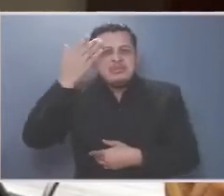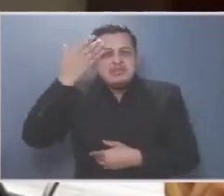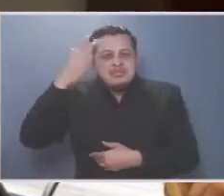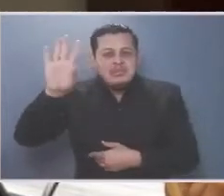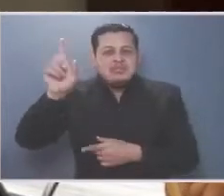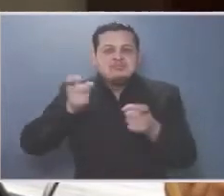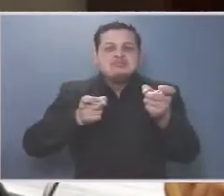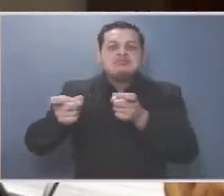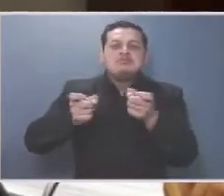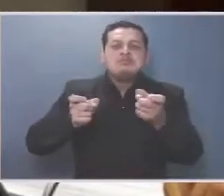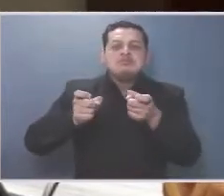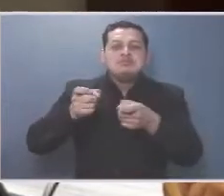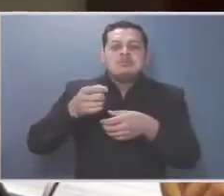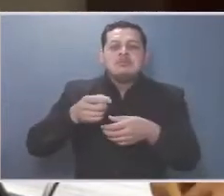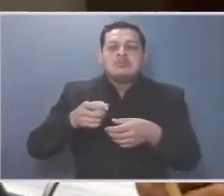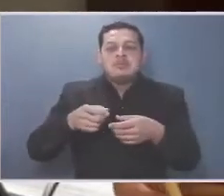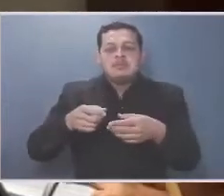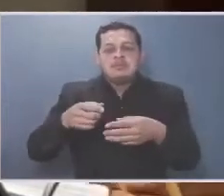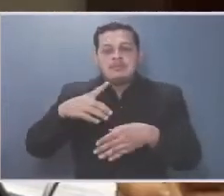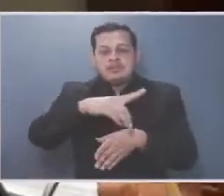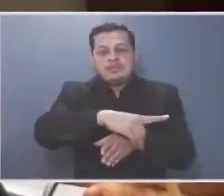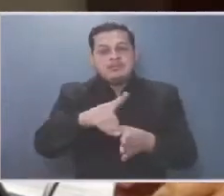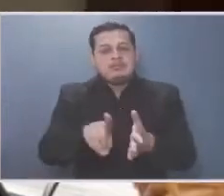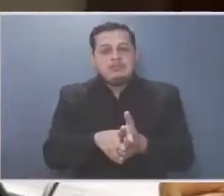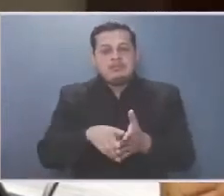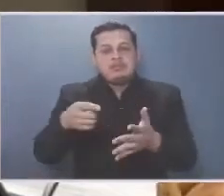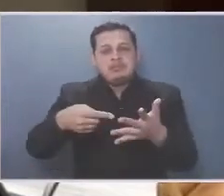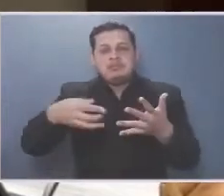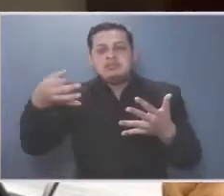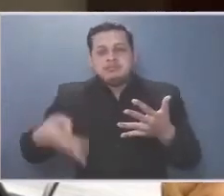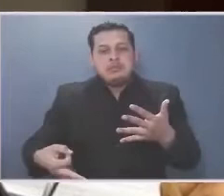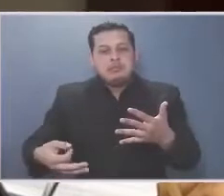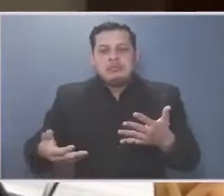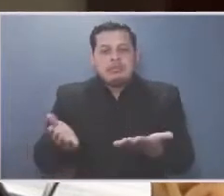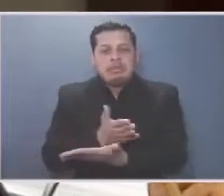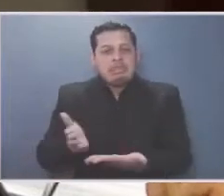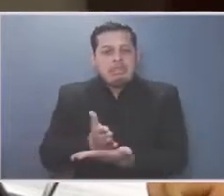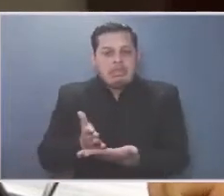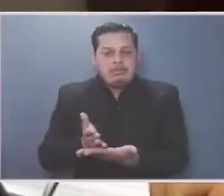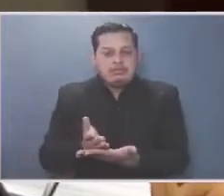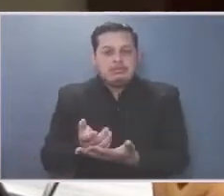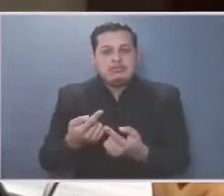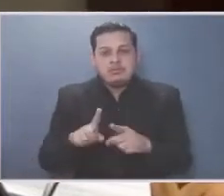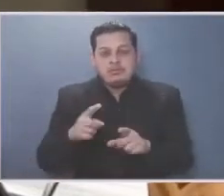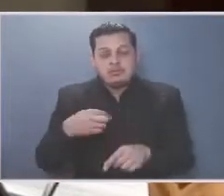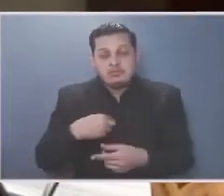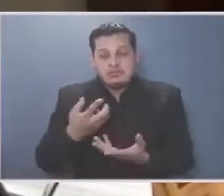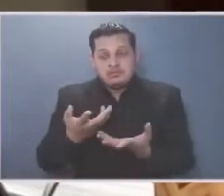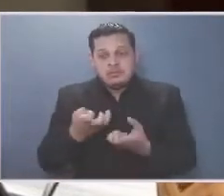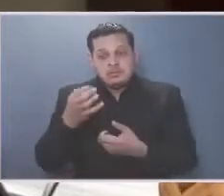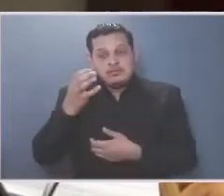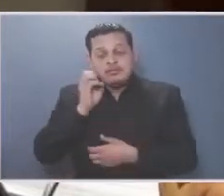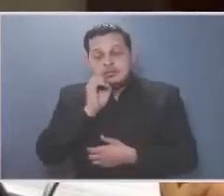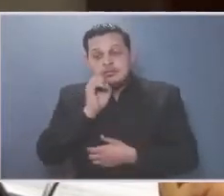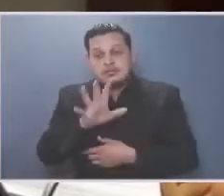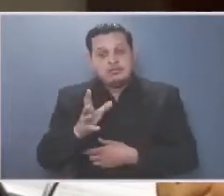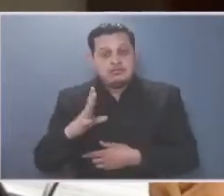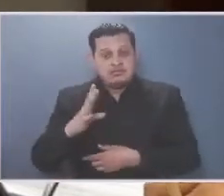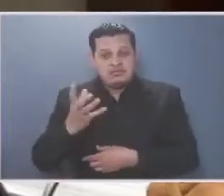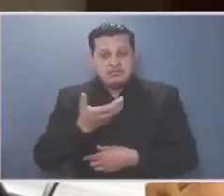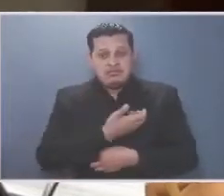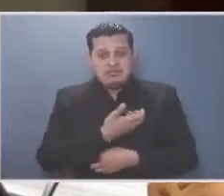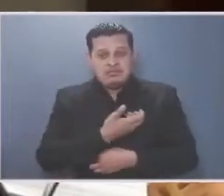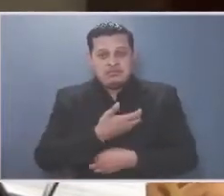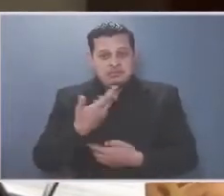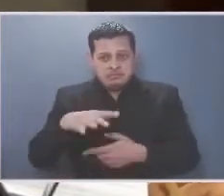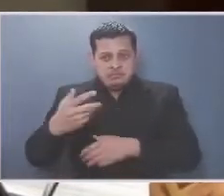no van a saberlo hacer nada pero quiero decirles ya nosotros hemos recibido